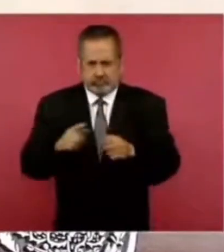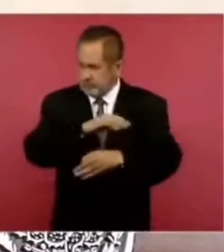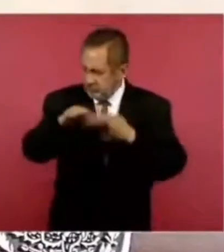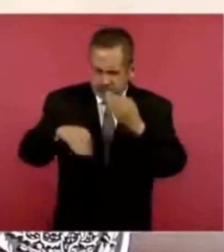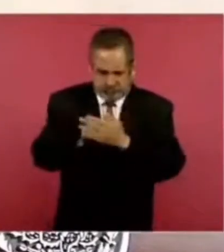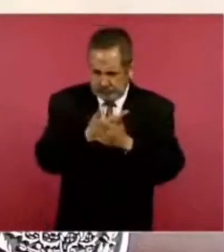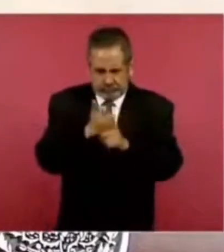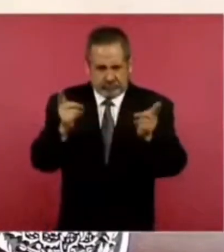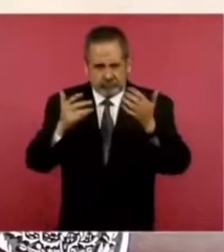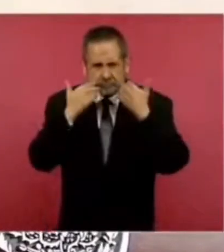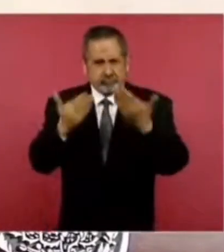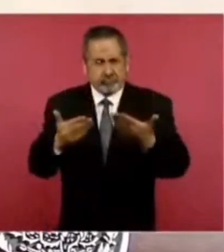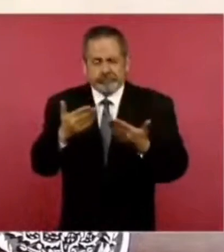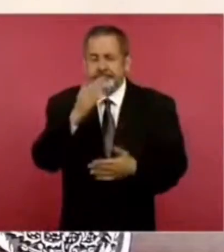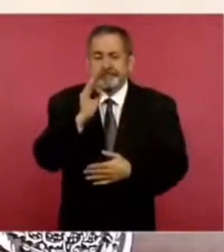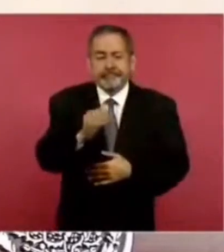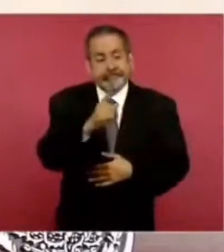Finísima persona.